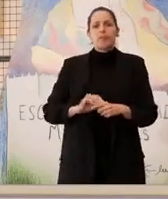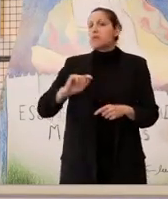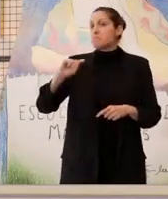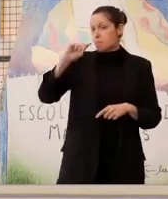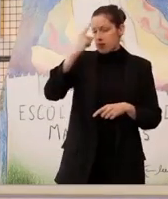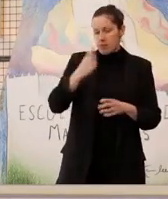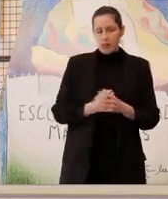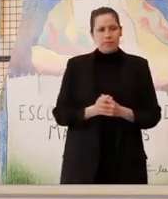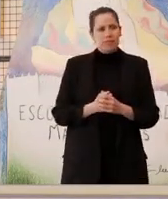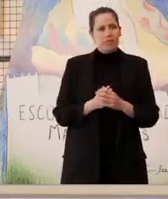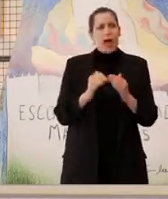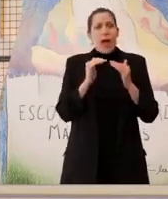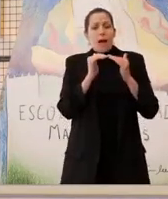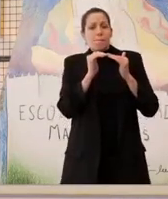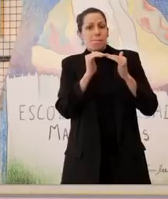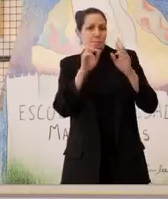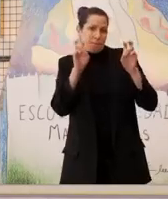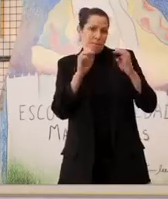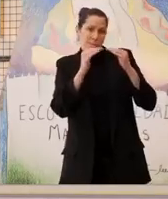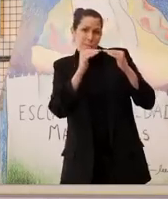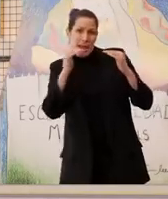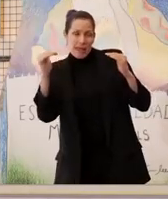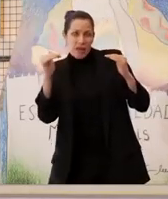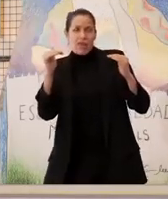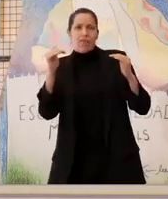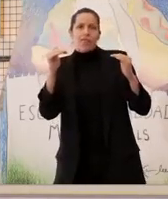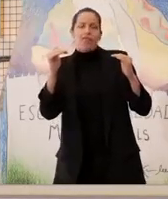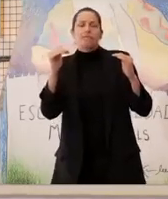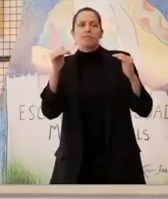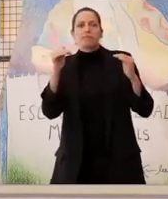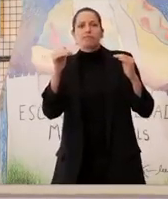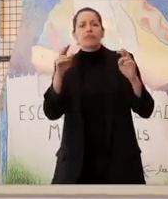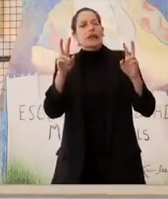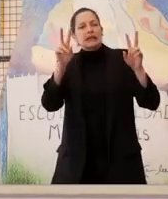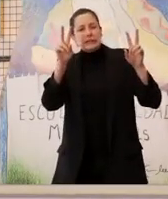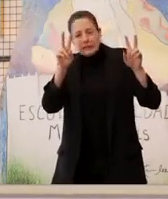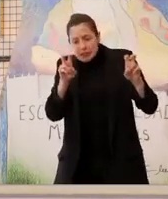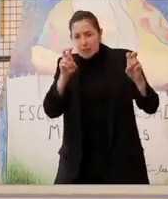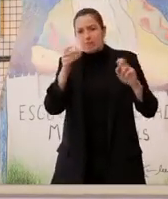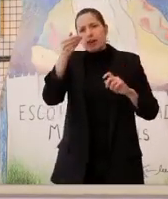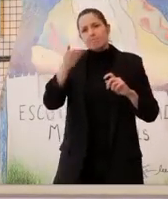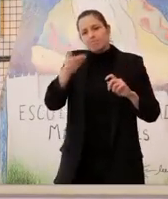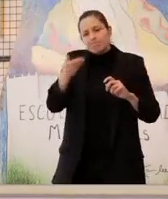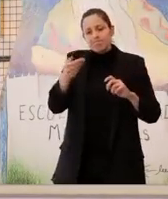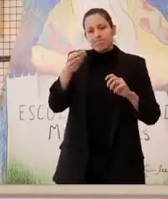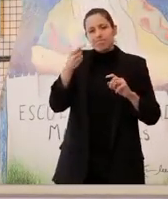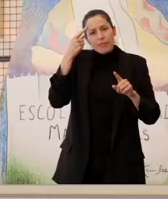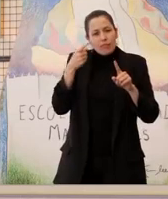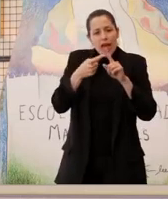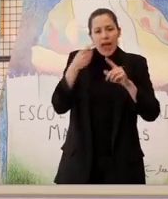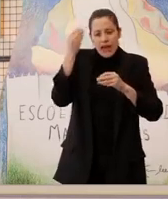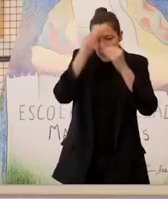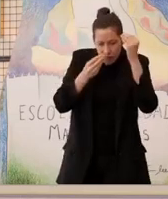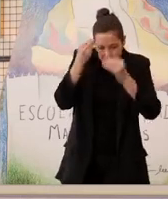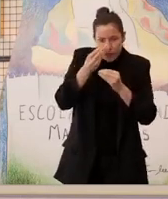la paridad ha sido una ha sido un tema de reflexión un objeto de estudio un